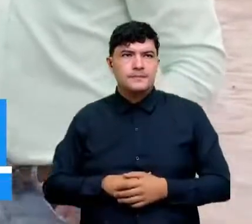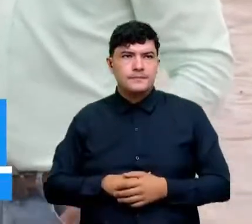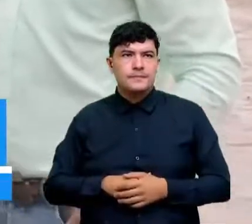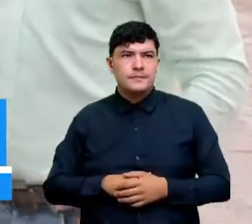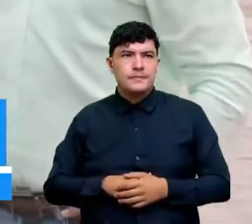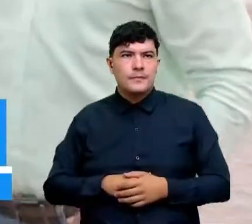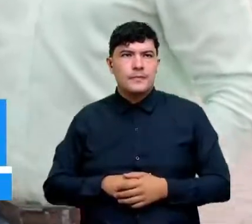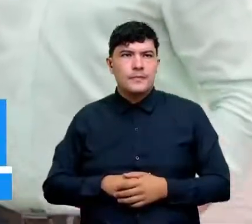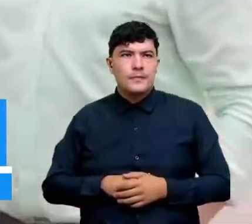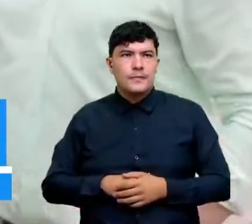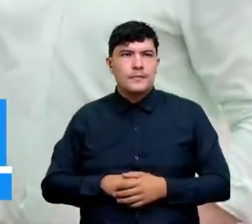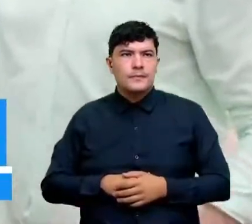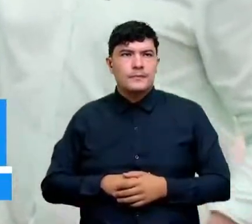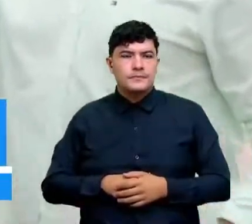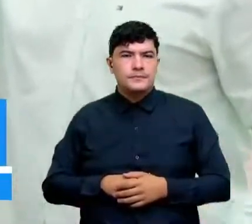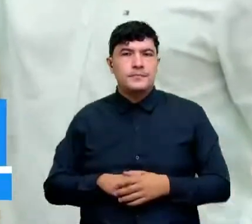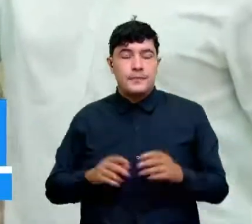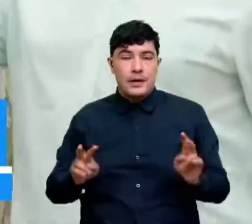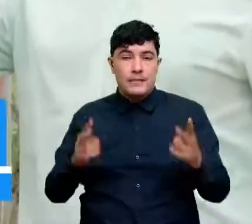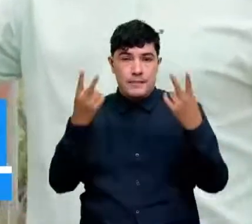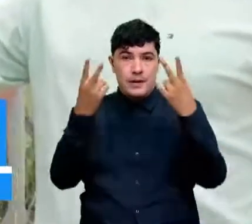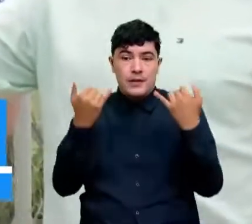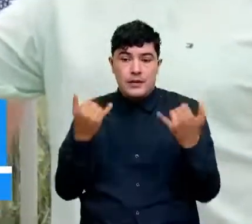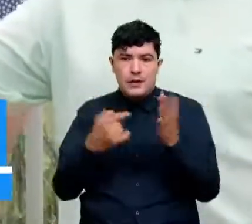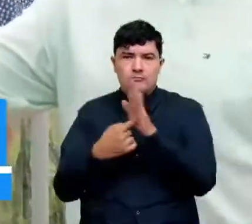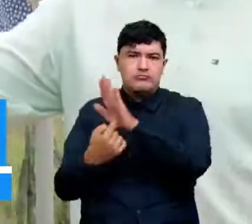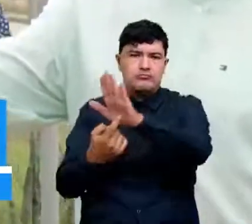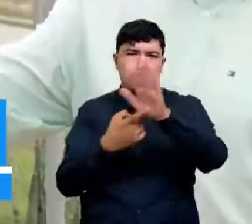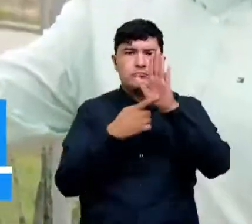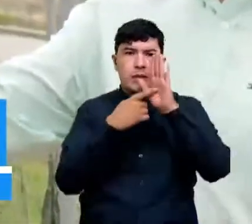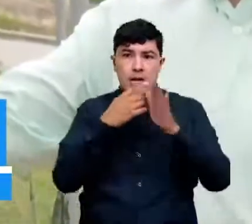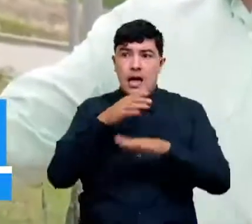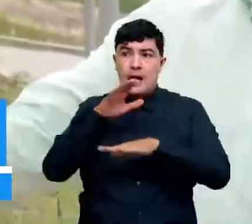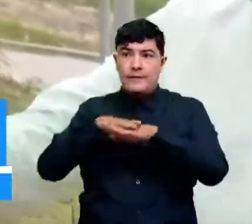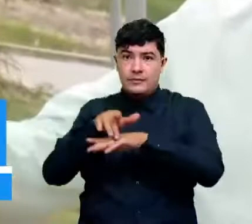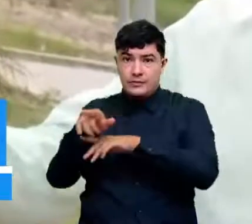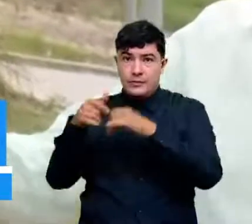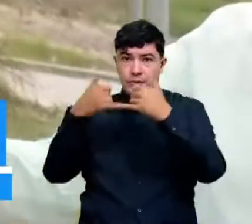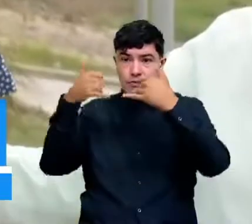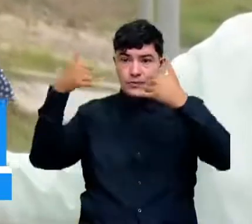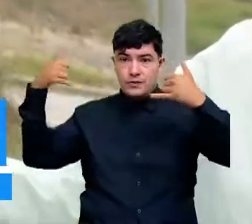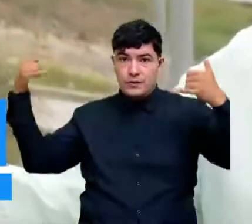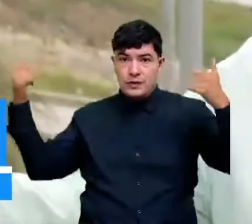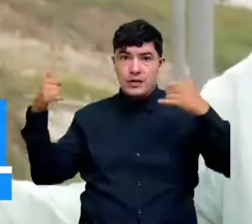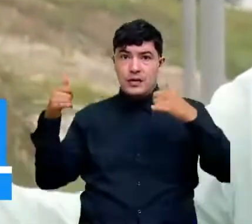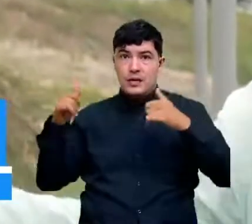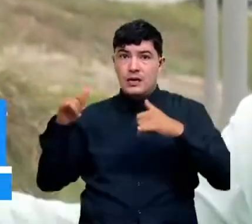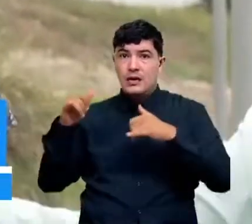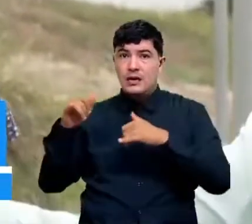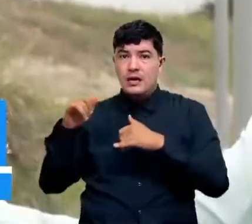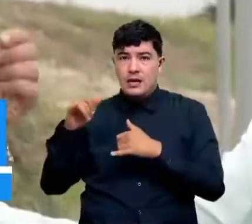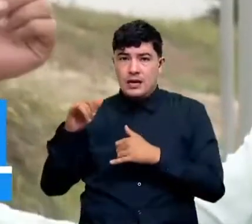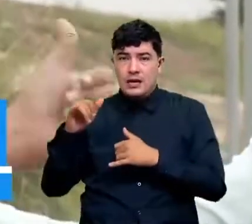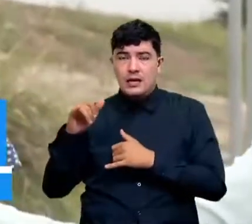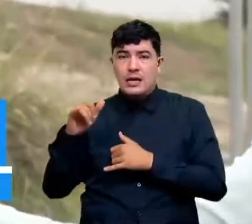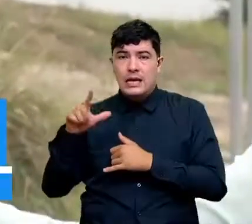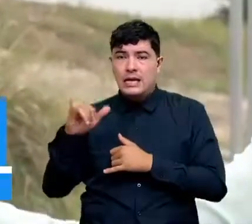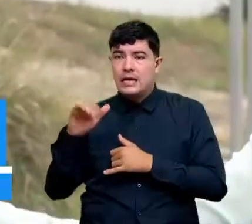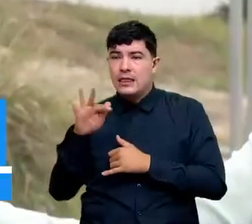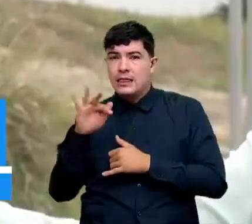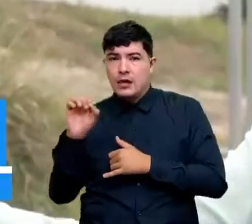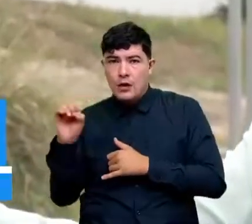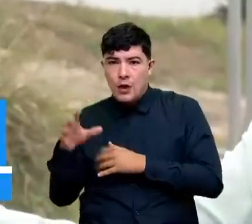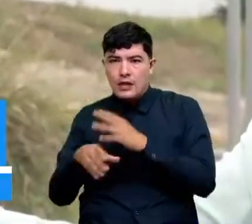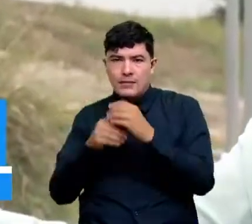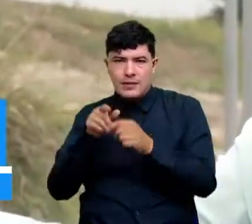y se realizaron una serie de denuncias en las que se anunció que se iban a robar todo el sistema de baterías de litio y fotoceldas, porque eso tenía un